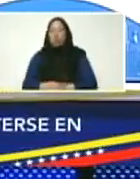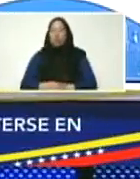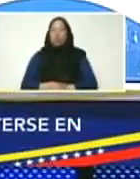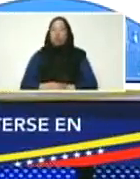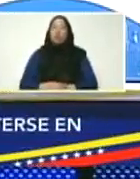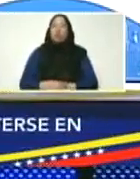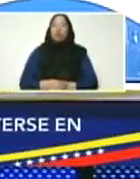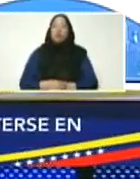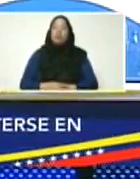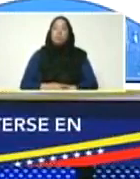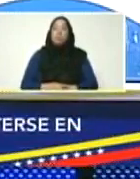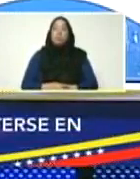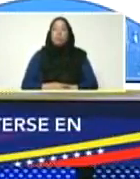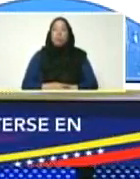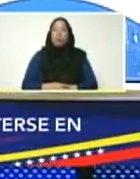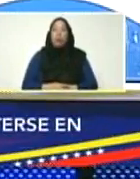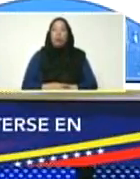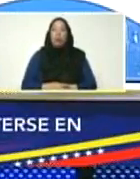la NETS,